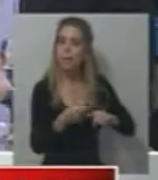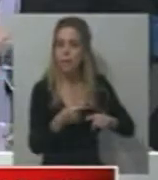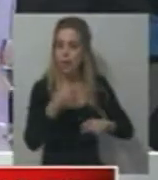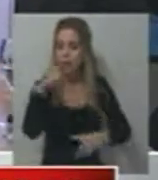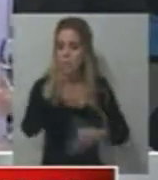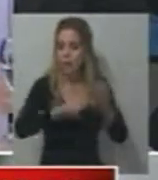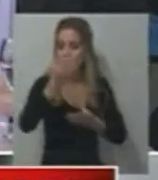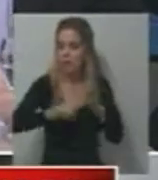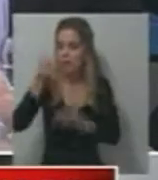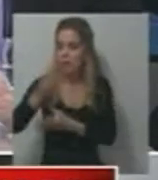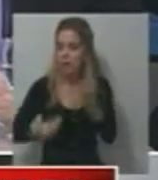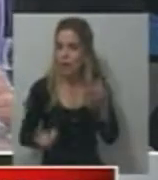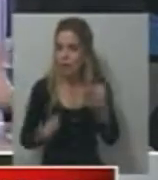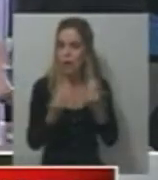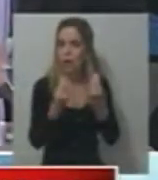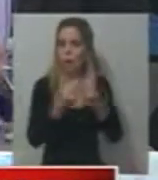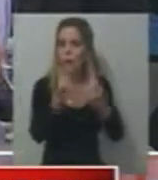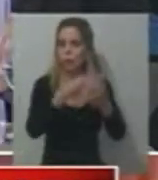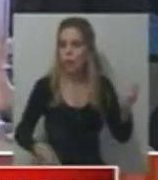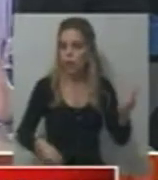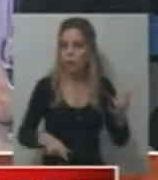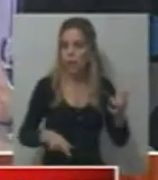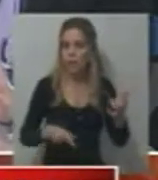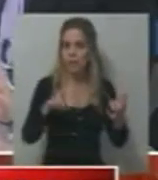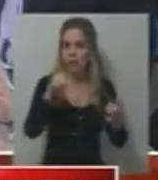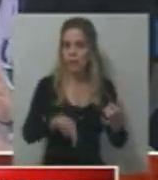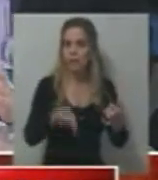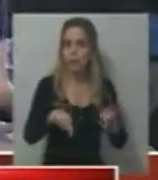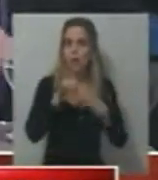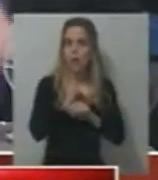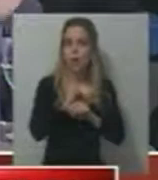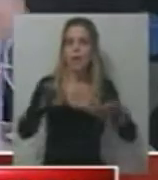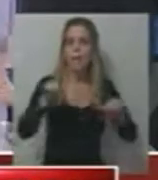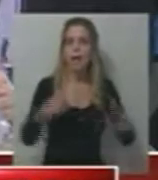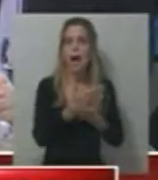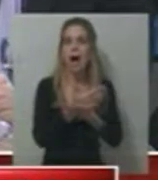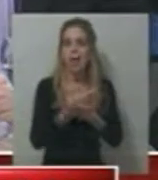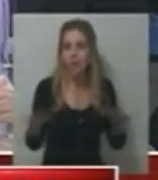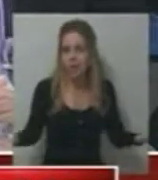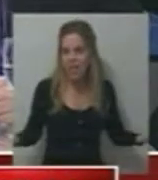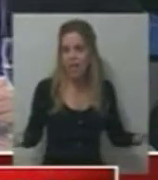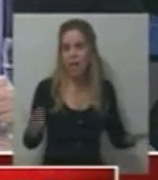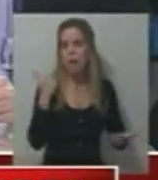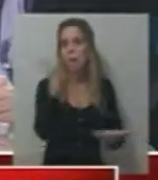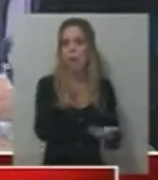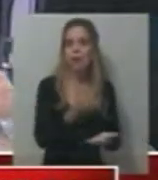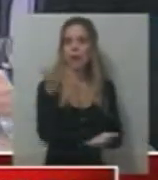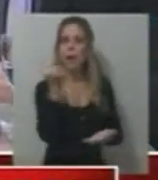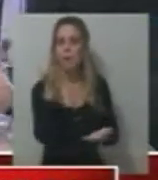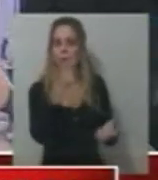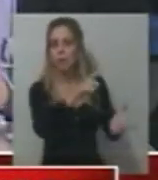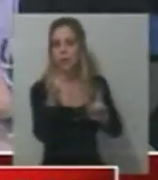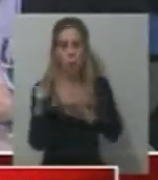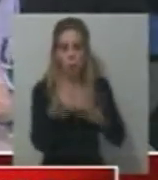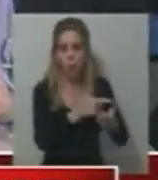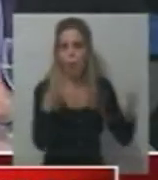vista propositivo. Bueno, tenemos candidatos. Fue una campaña aburrida, sin grandes propuestas, no se debatió temas de fondo, no se